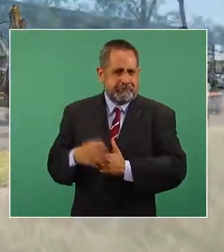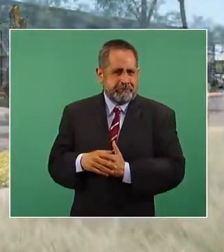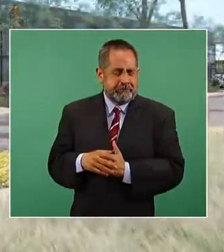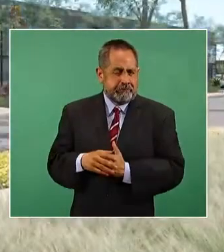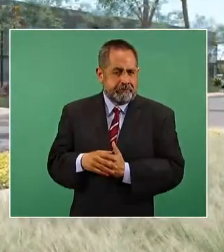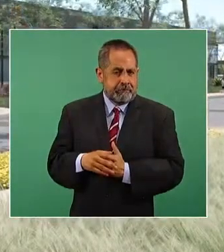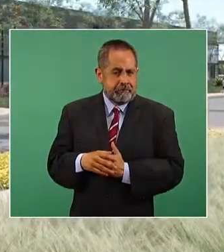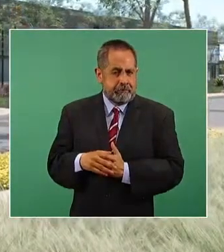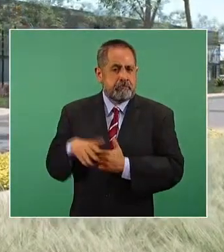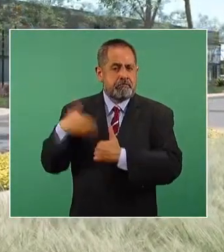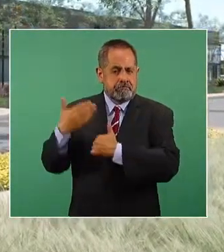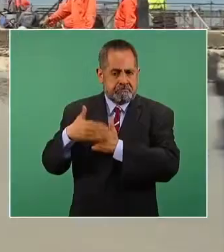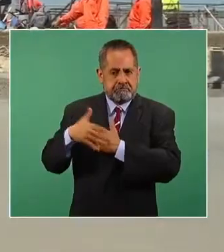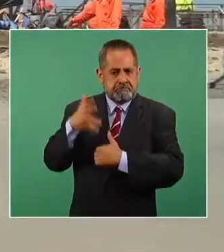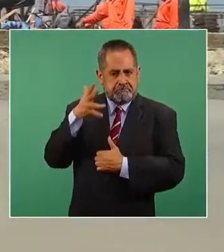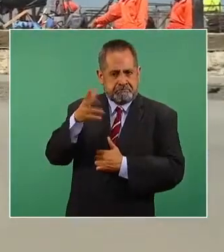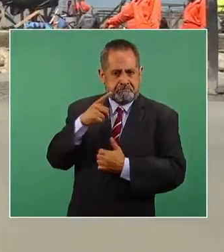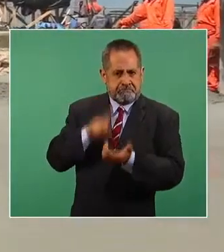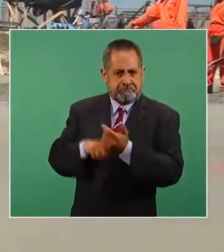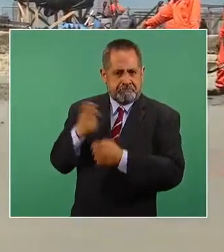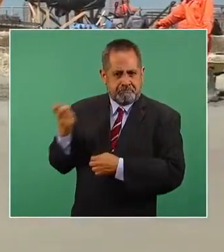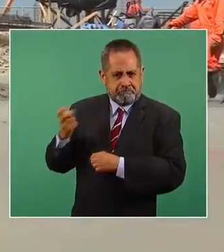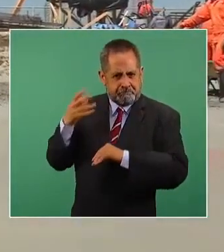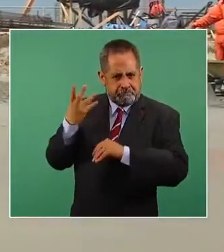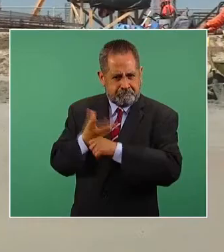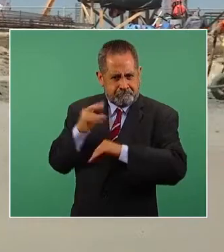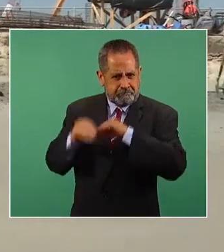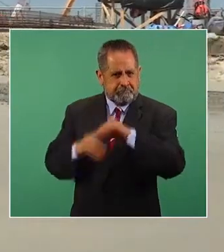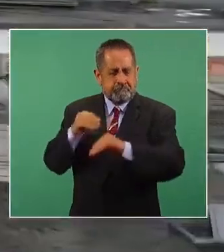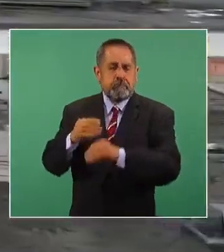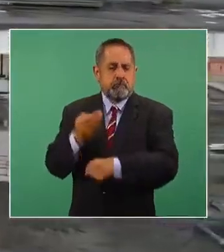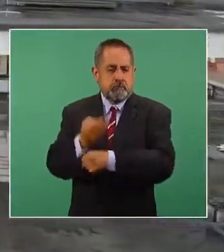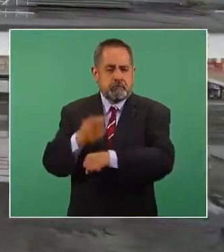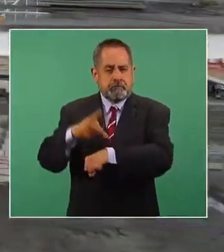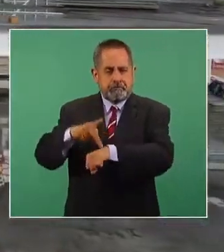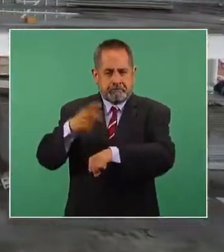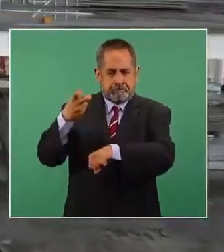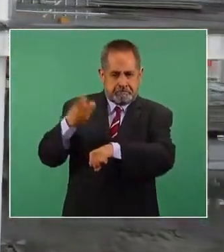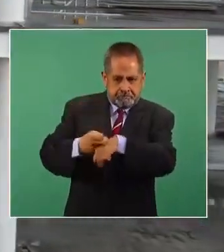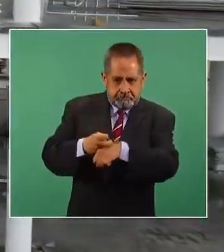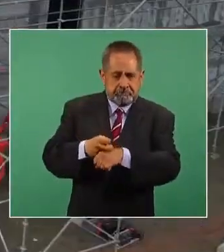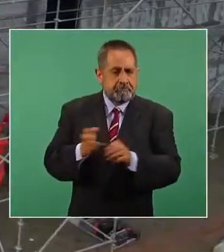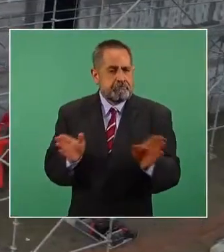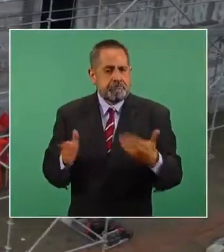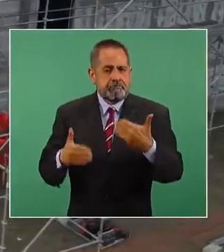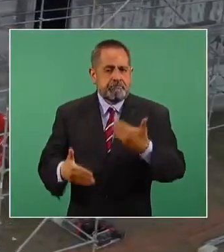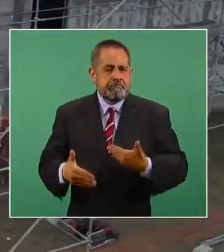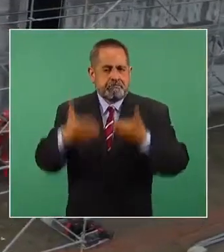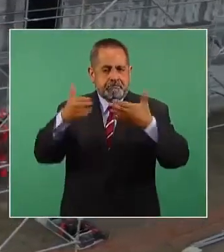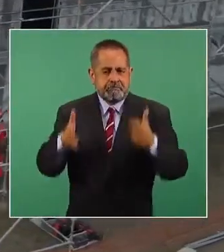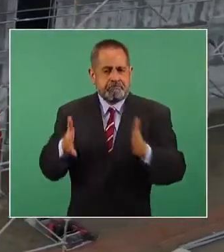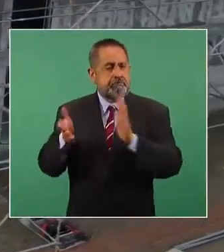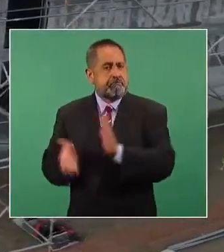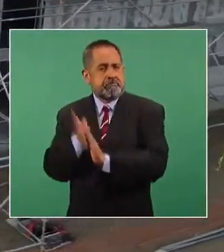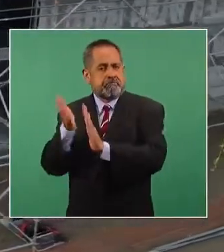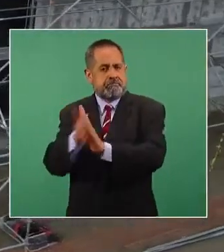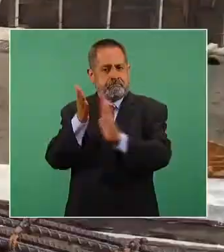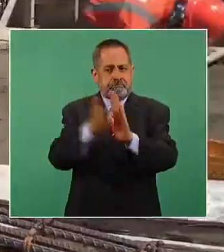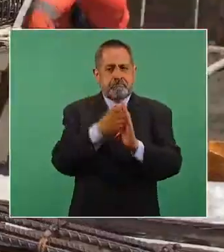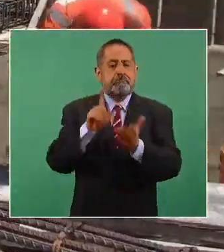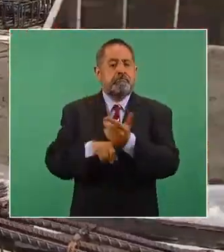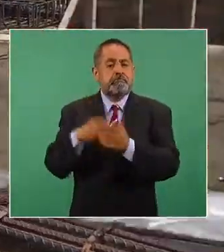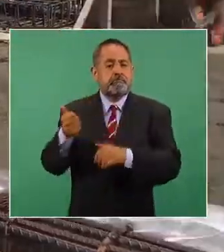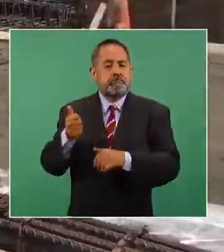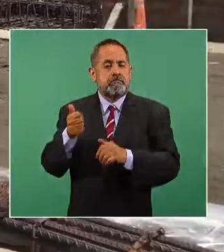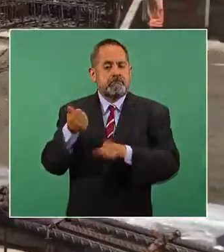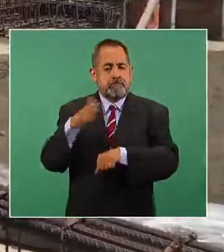lleva a cabo el vaciado de concreto en plantilla para el desplante de losa de cimentación. Se trabaja en muros divisorios y construcción de fachada de los edificios administrativos